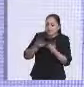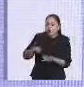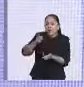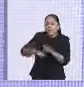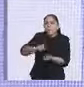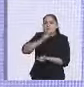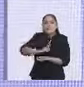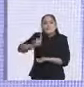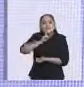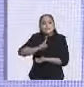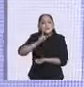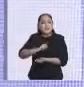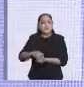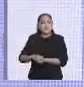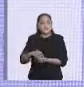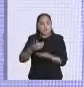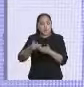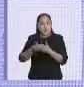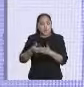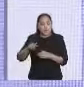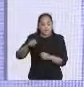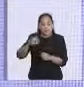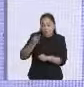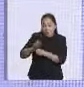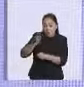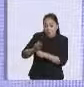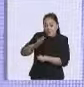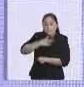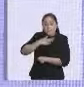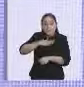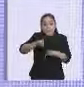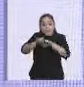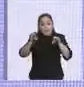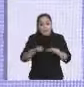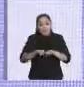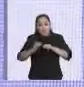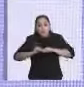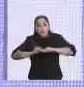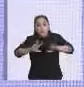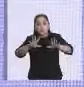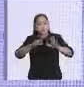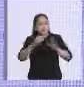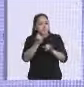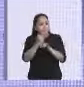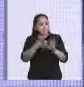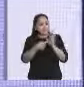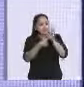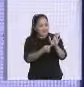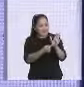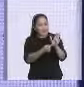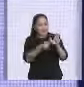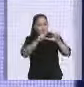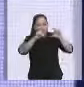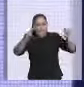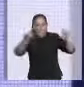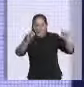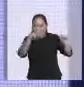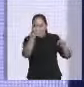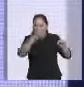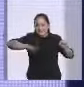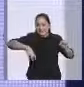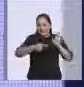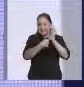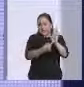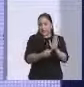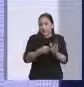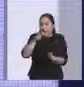que puse, en este momento le pido a mi equipo que suban los documentos que son públicos. Ahí está el crédito hipotecario y cualquiera